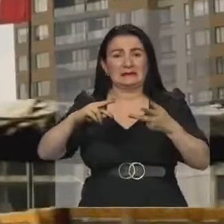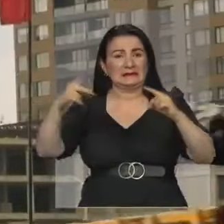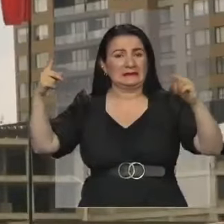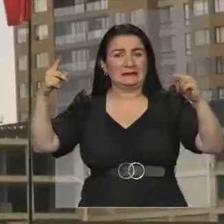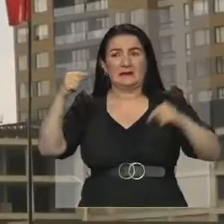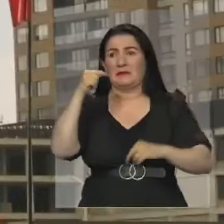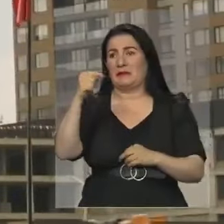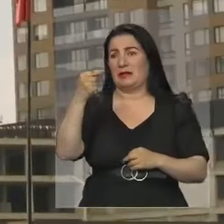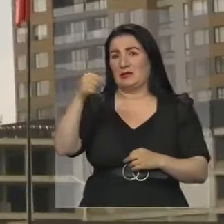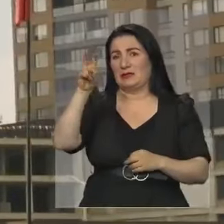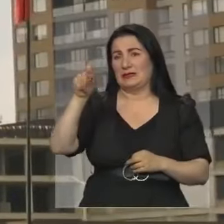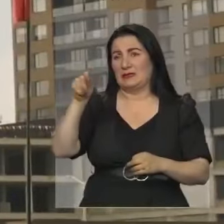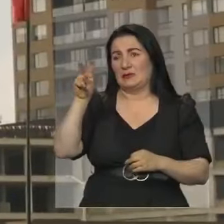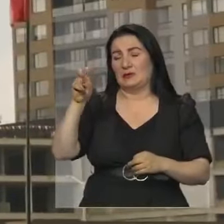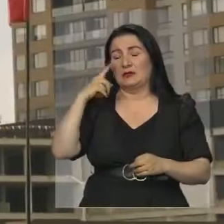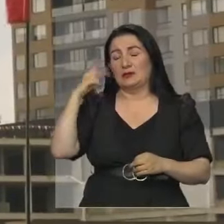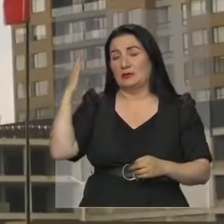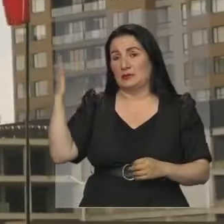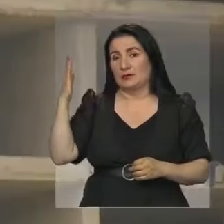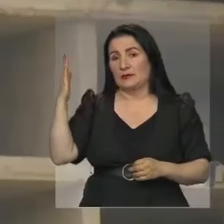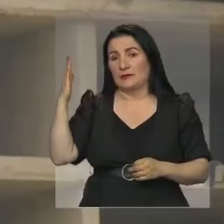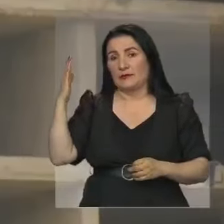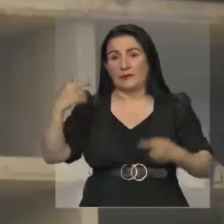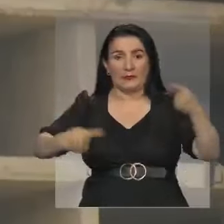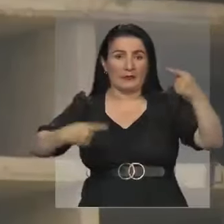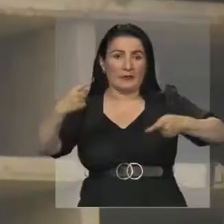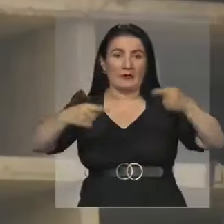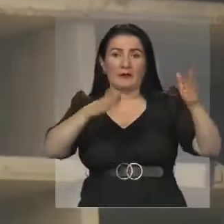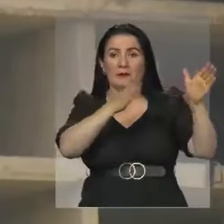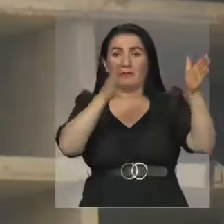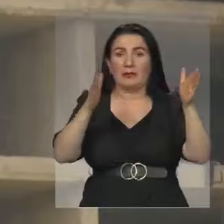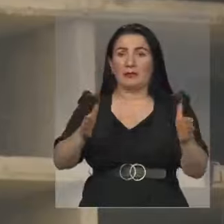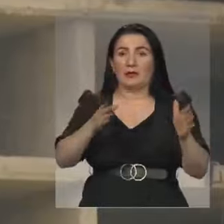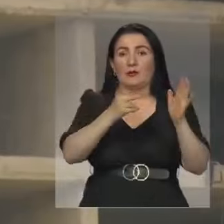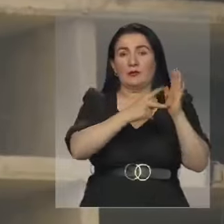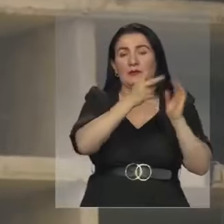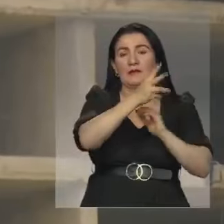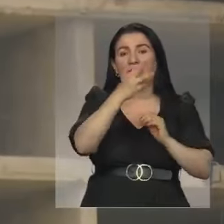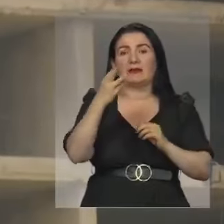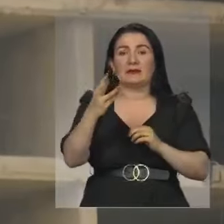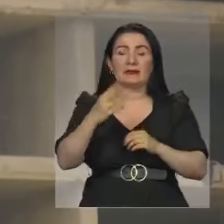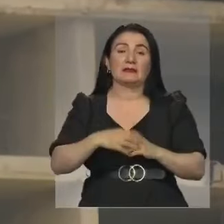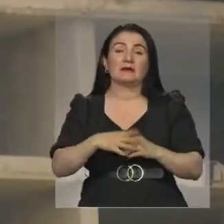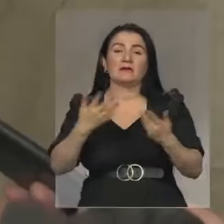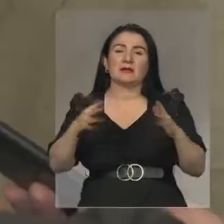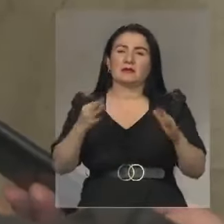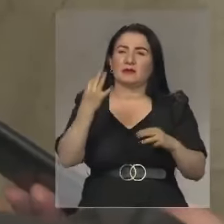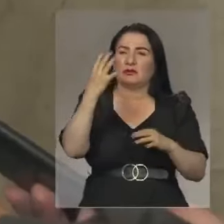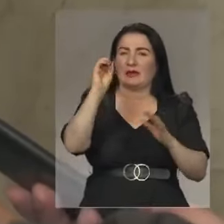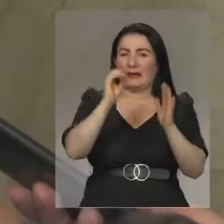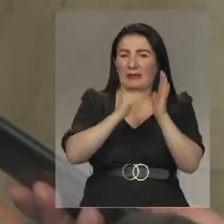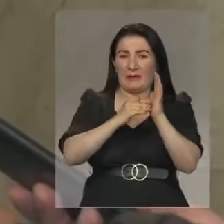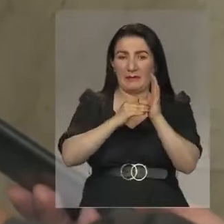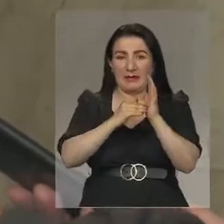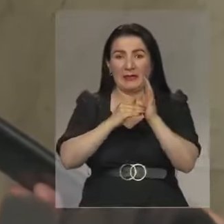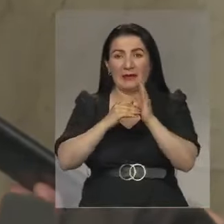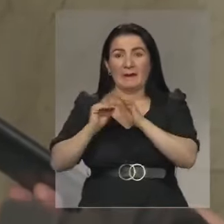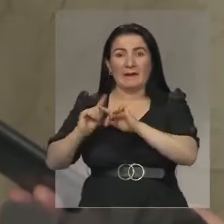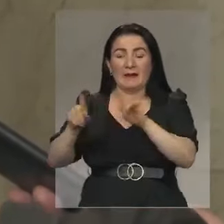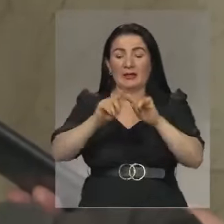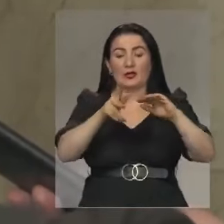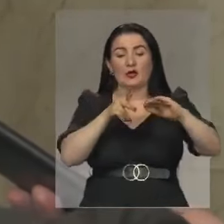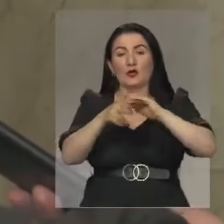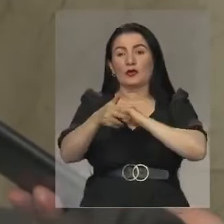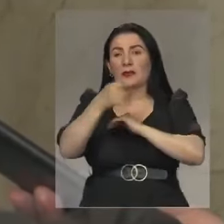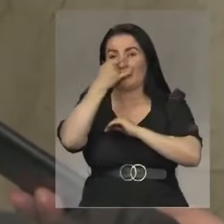de menos 17,7% frente al mismo periodo de 2023. Más de 30 mil desistimientos con corte a marzo